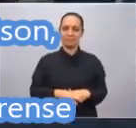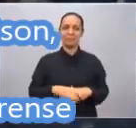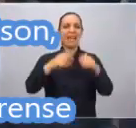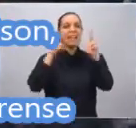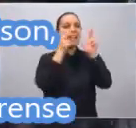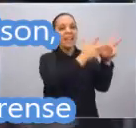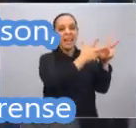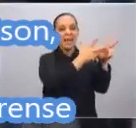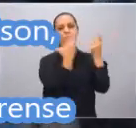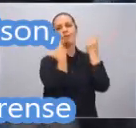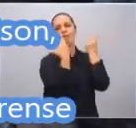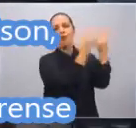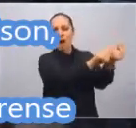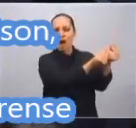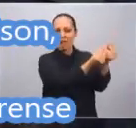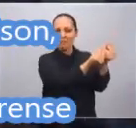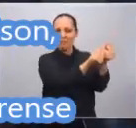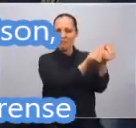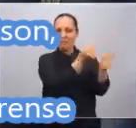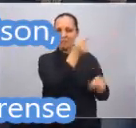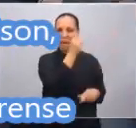Le dijo no a Milei.